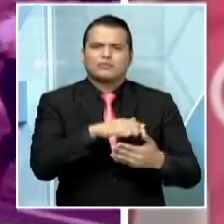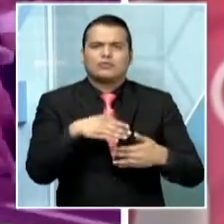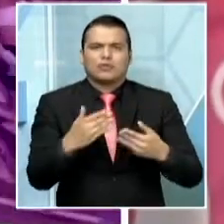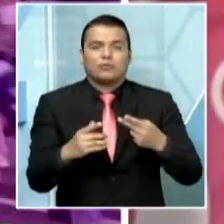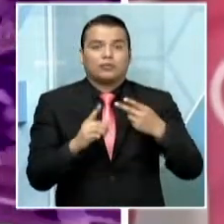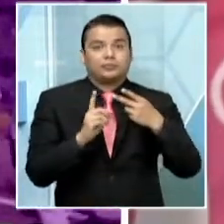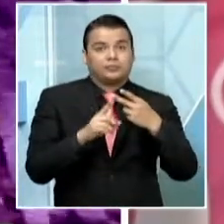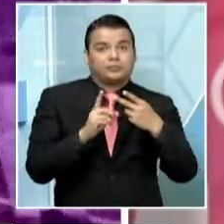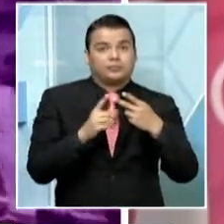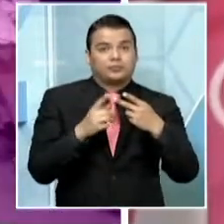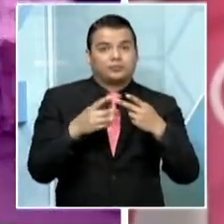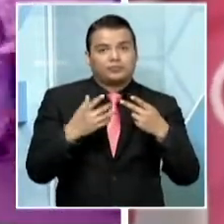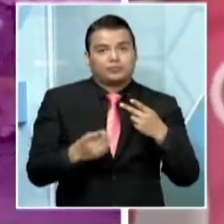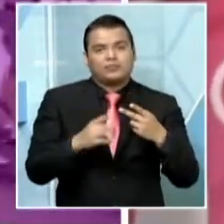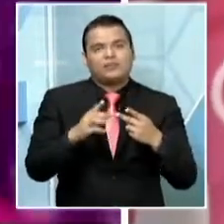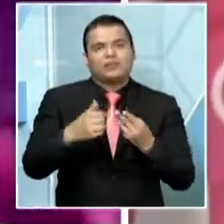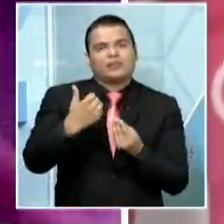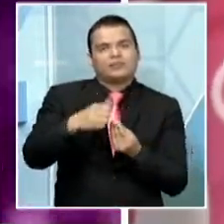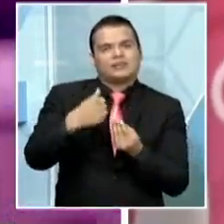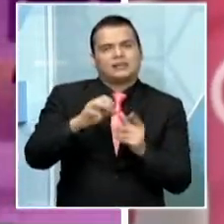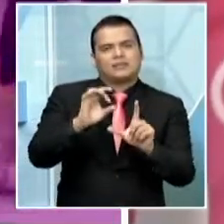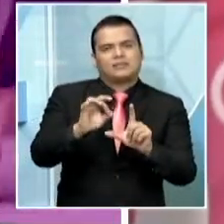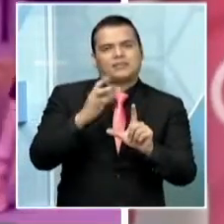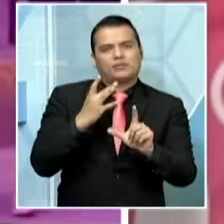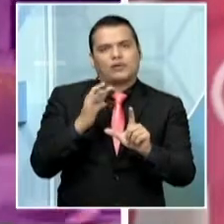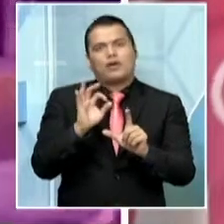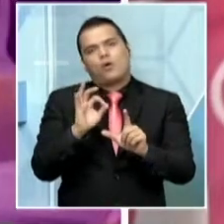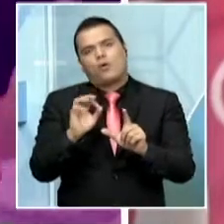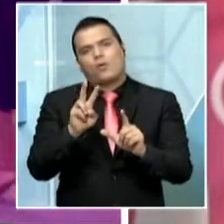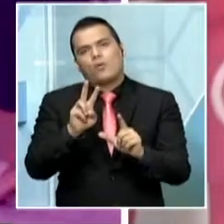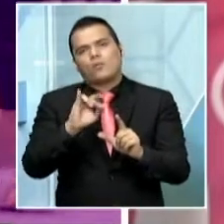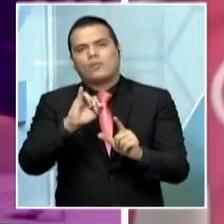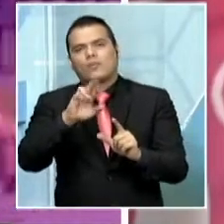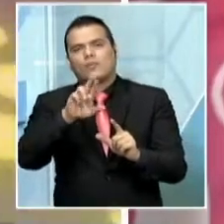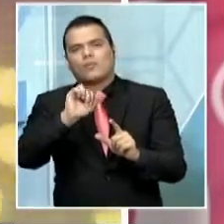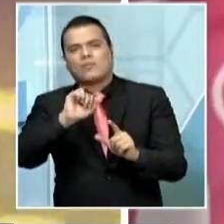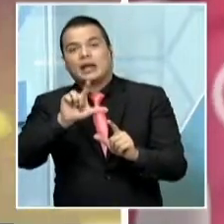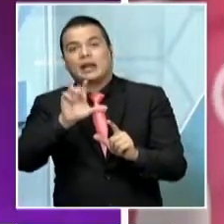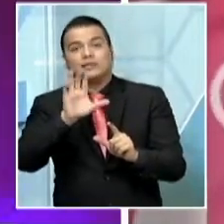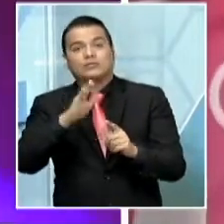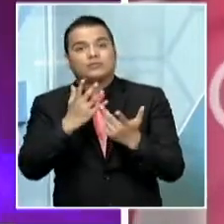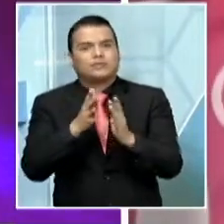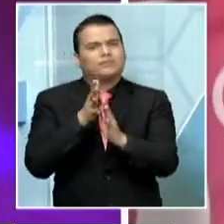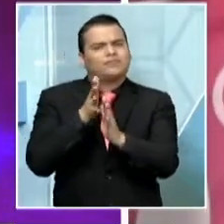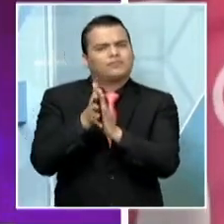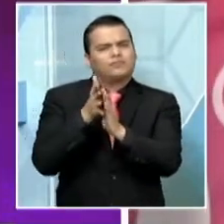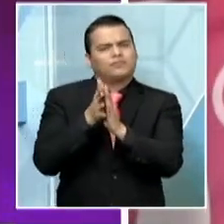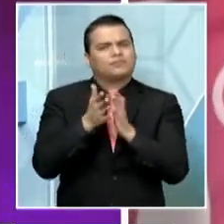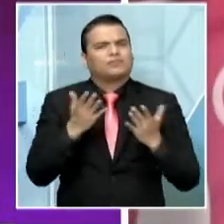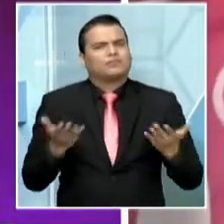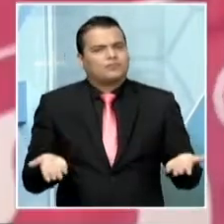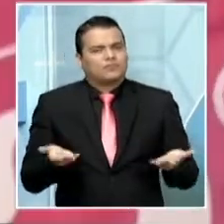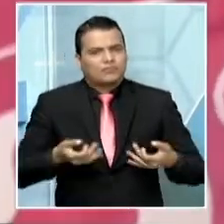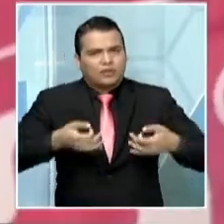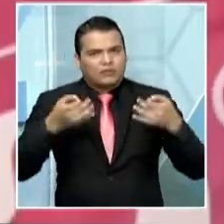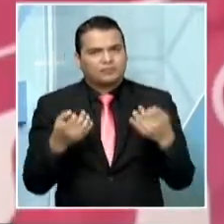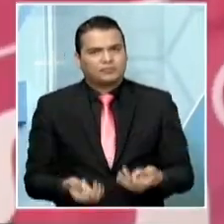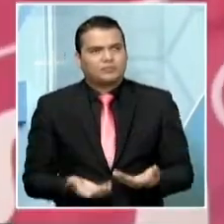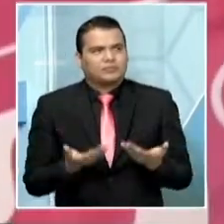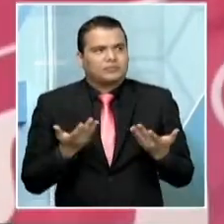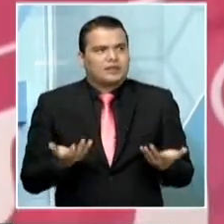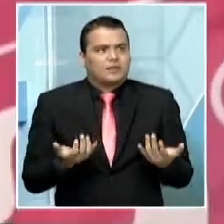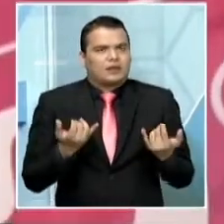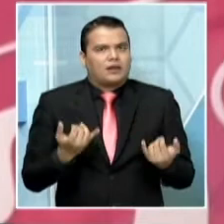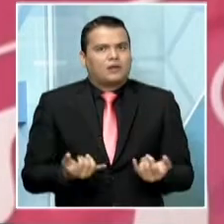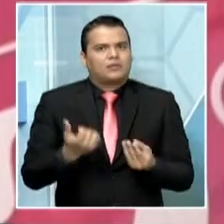tener salsa virtual o salsa y gral y aquí vamos a contar cómo fue que pudimos llevar este